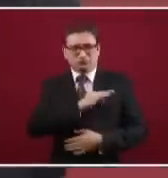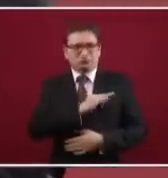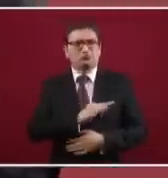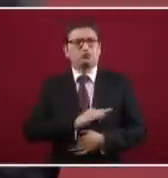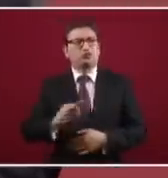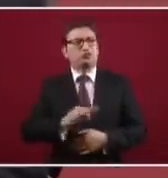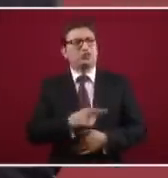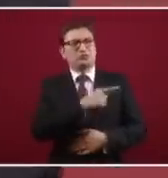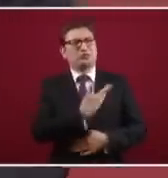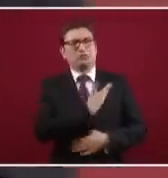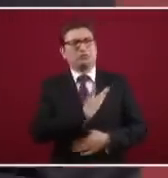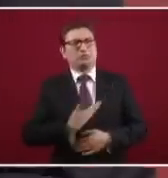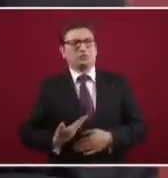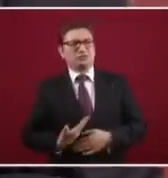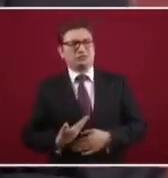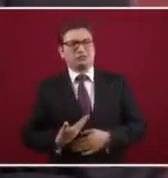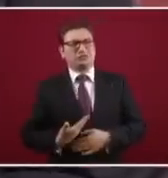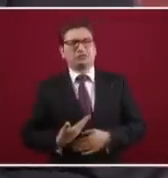quitar al presidente